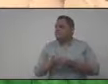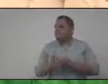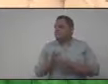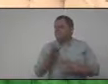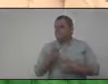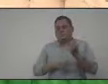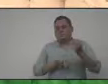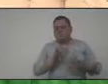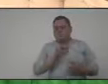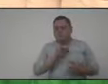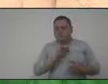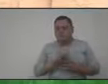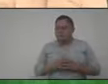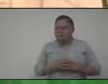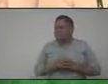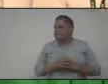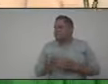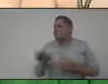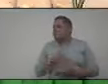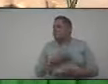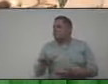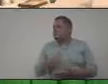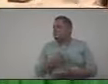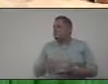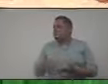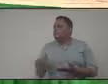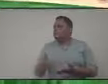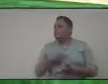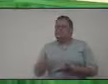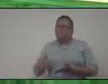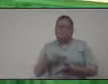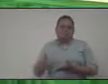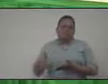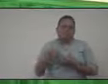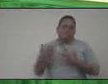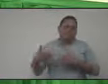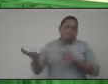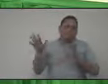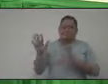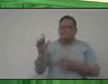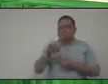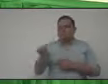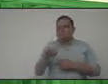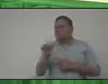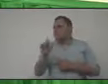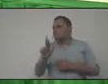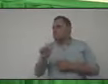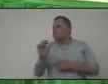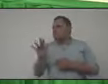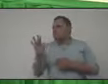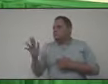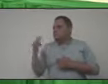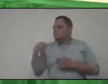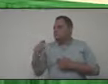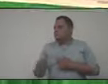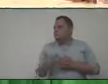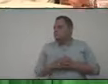bilingüe, canta, baila, no, mejor dicho, Sara es todo un ejemplo de vida. ¿Cuál es tu historia,